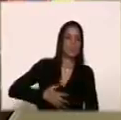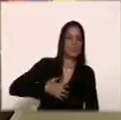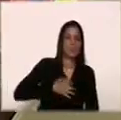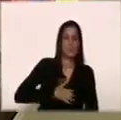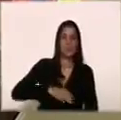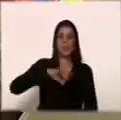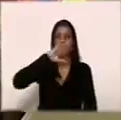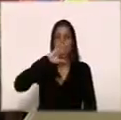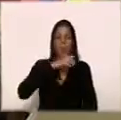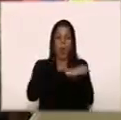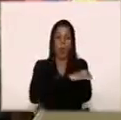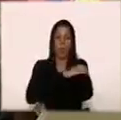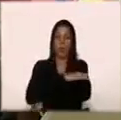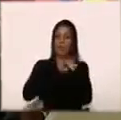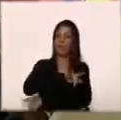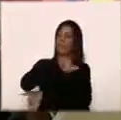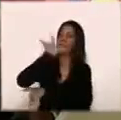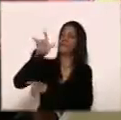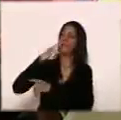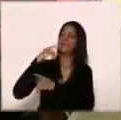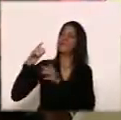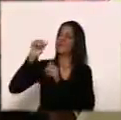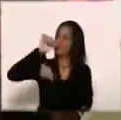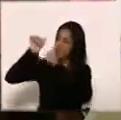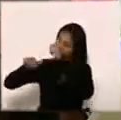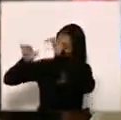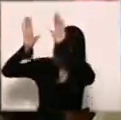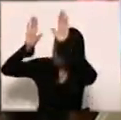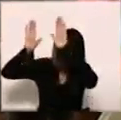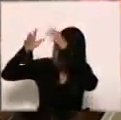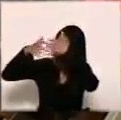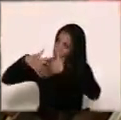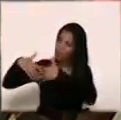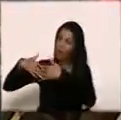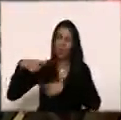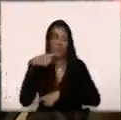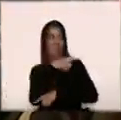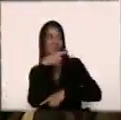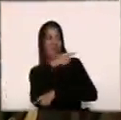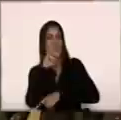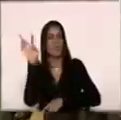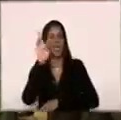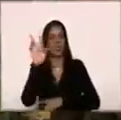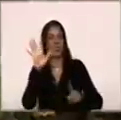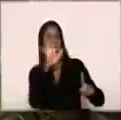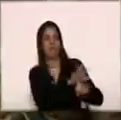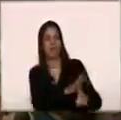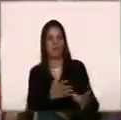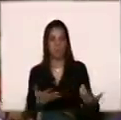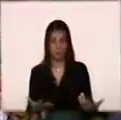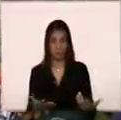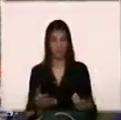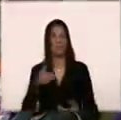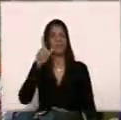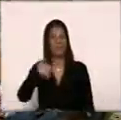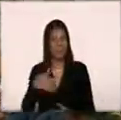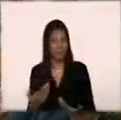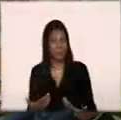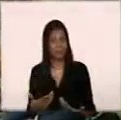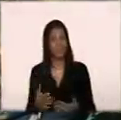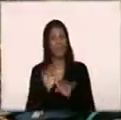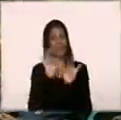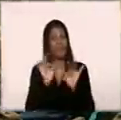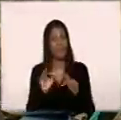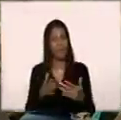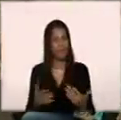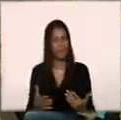arrodillarse al gobierno de los Estados Unidos de Norteamérica a pedir sanciones para Venezuela. Aparte de la